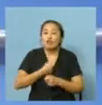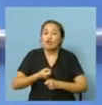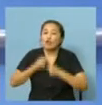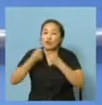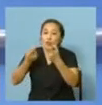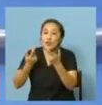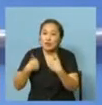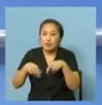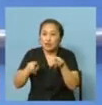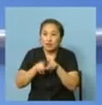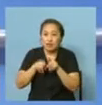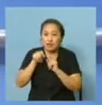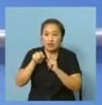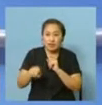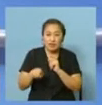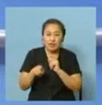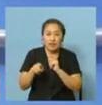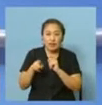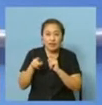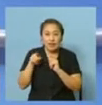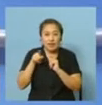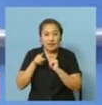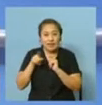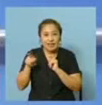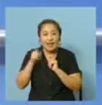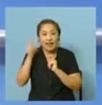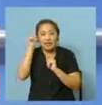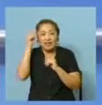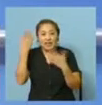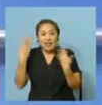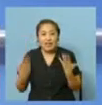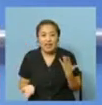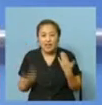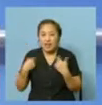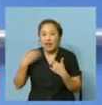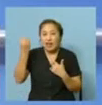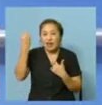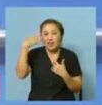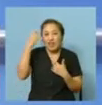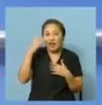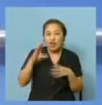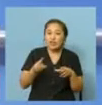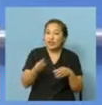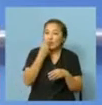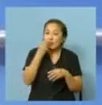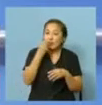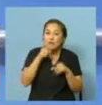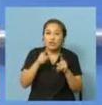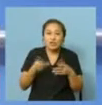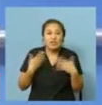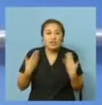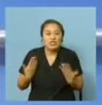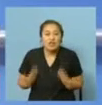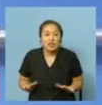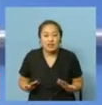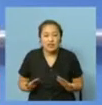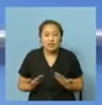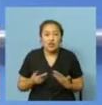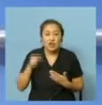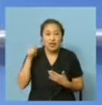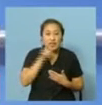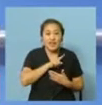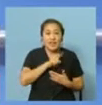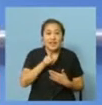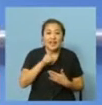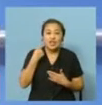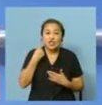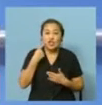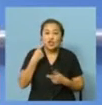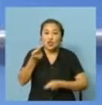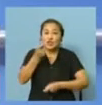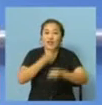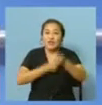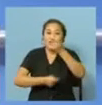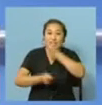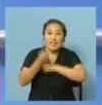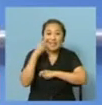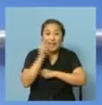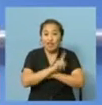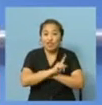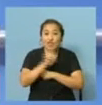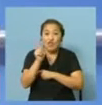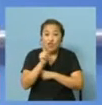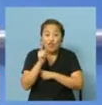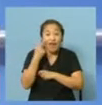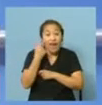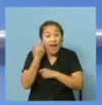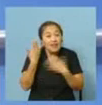justamente parte de la idea de estar con el banco de alimentos es eso el banco de alimento está en el mercado de concentración y abasto